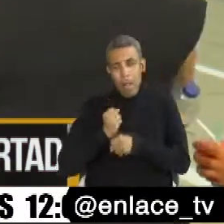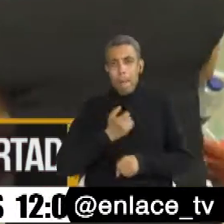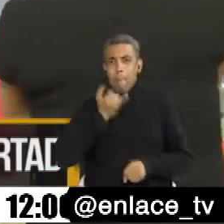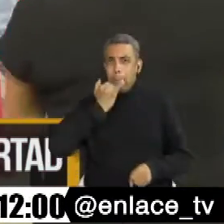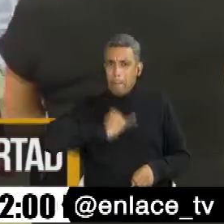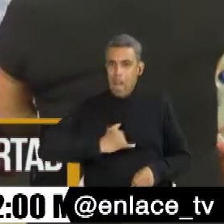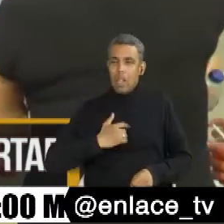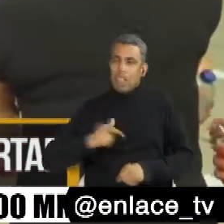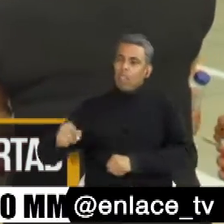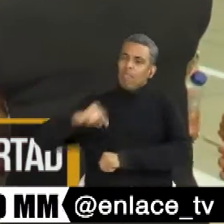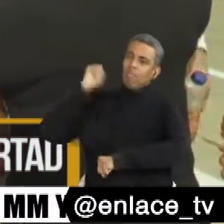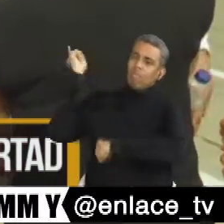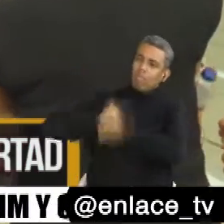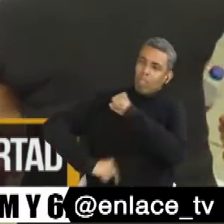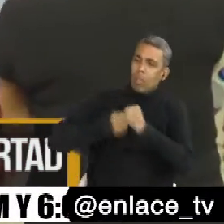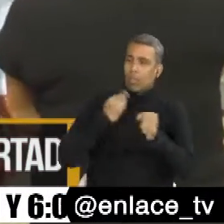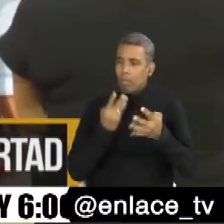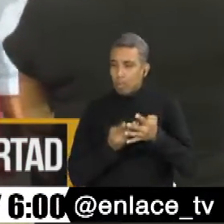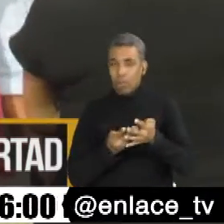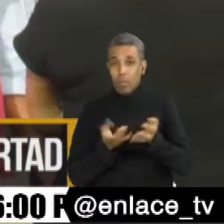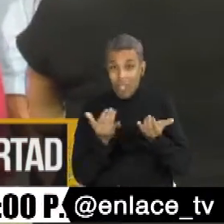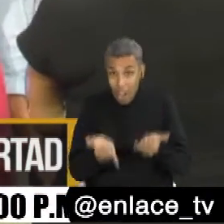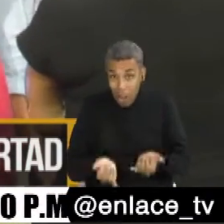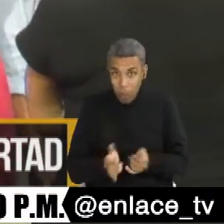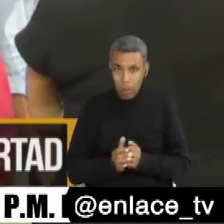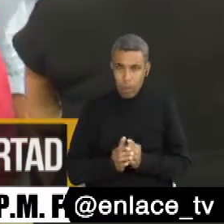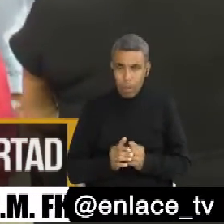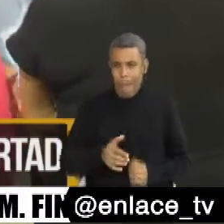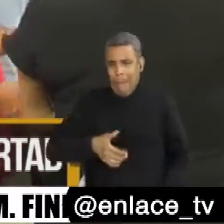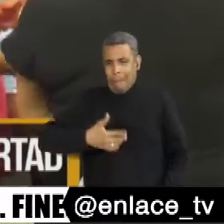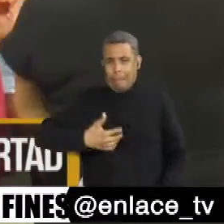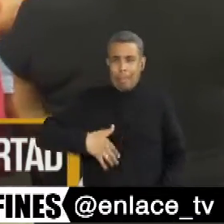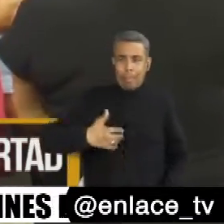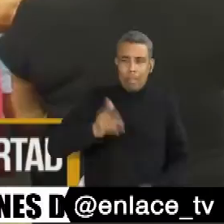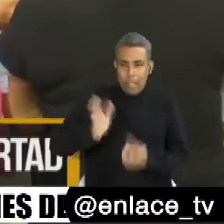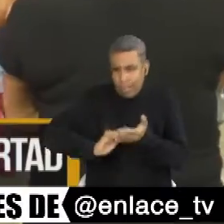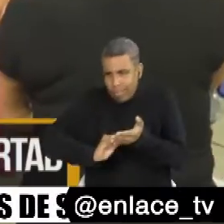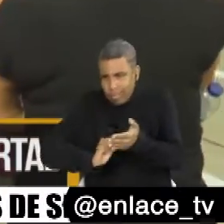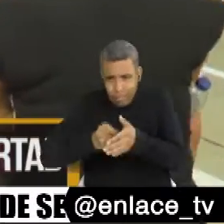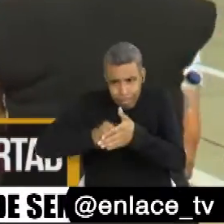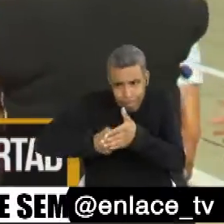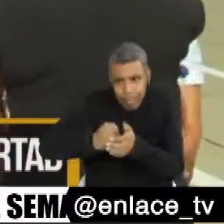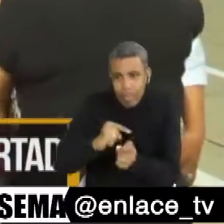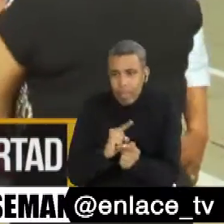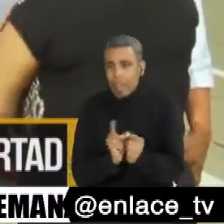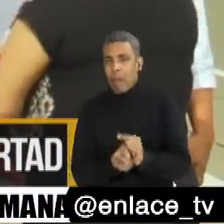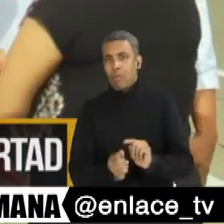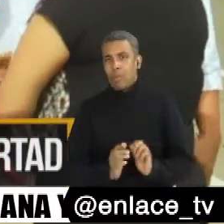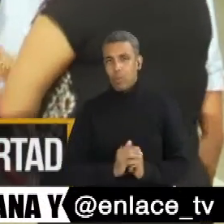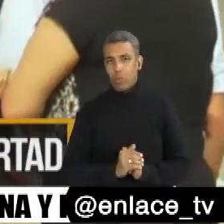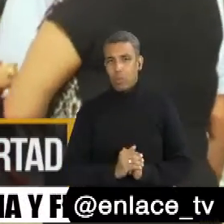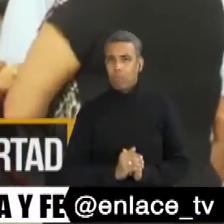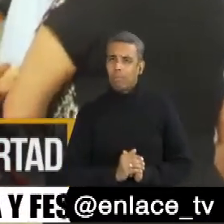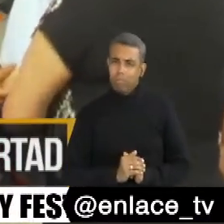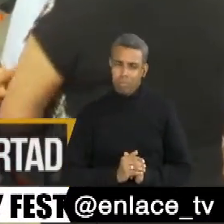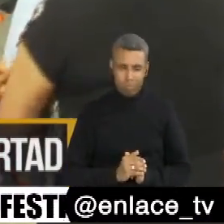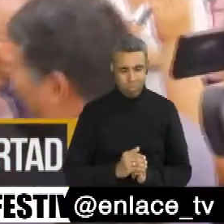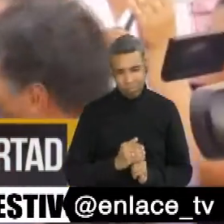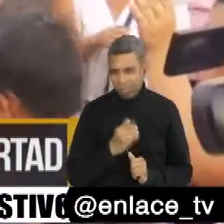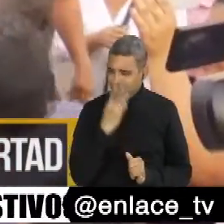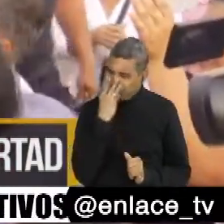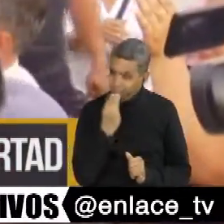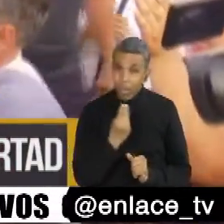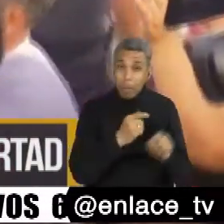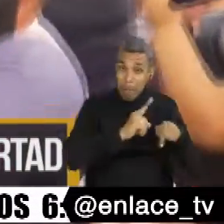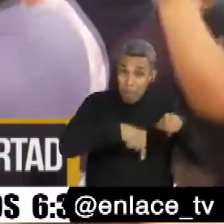Realmente eso es lo triste, que una parte de la justicia corrupta se preste para este tipo de montaje.